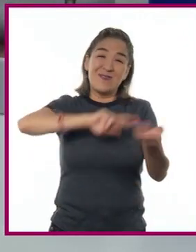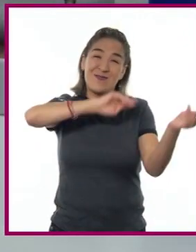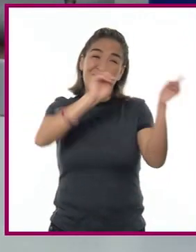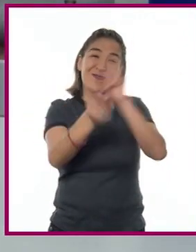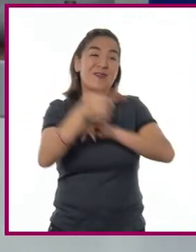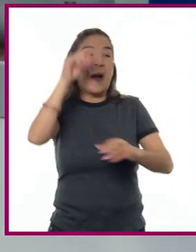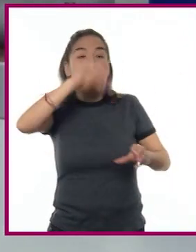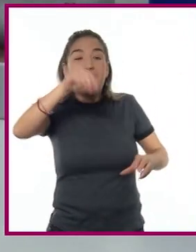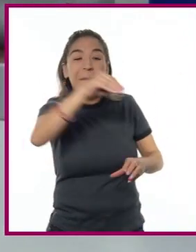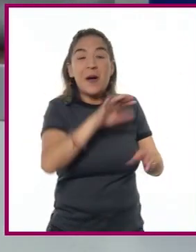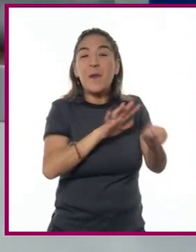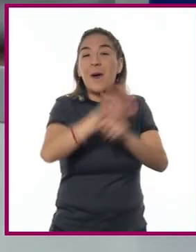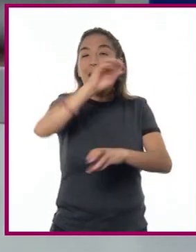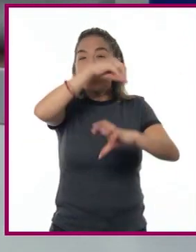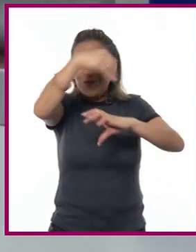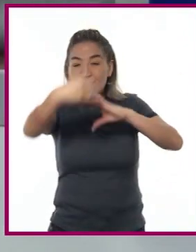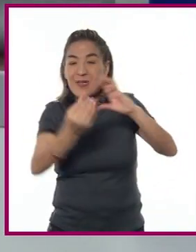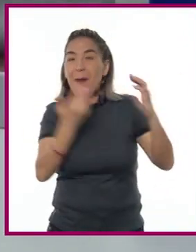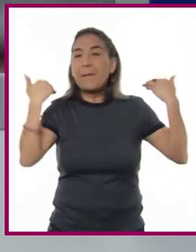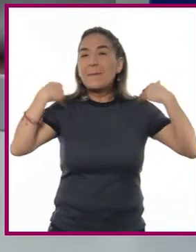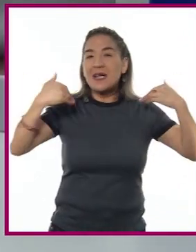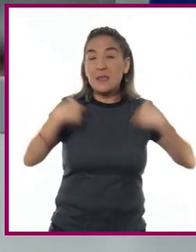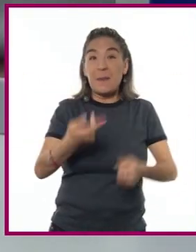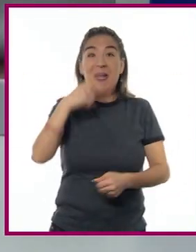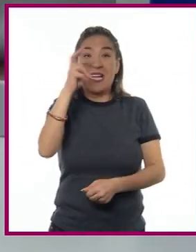muy contentos de formar parte una vez más